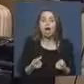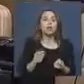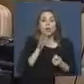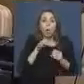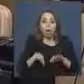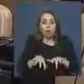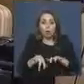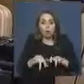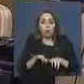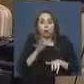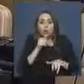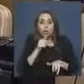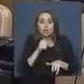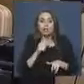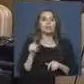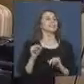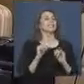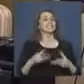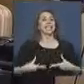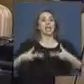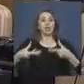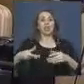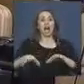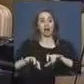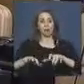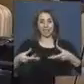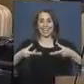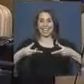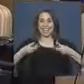computador. Un computador para ellos sería fundamental.